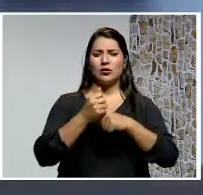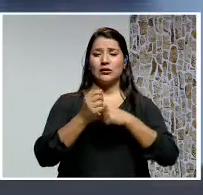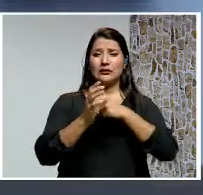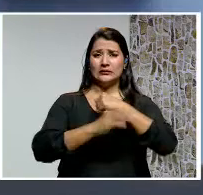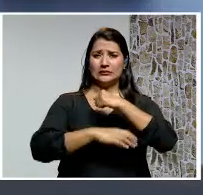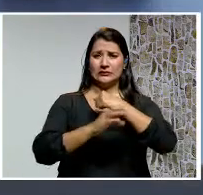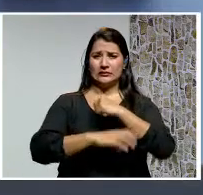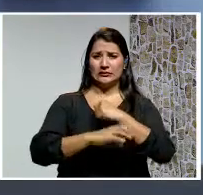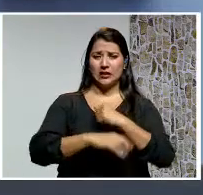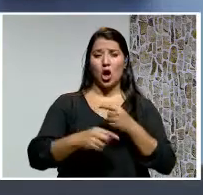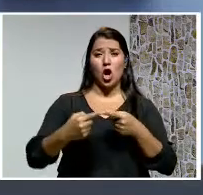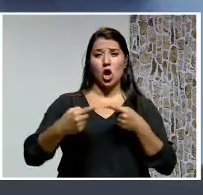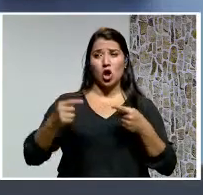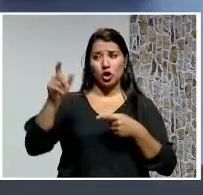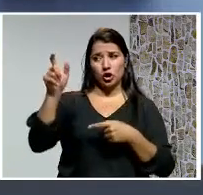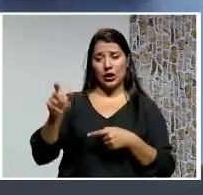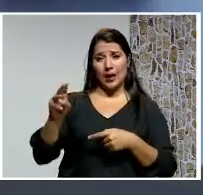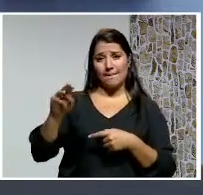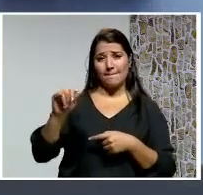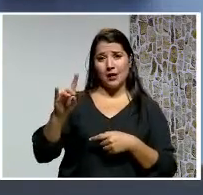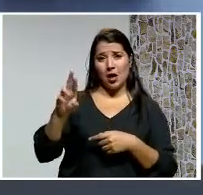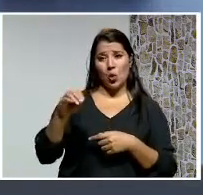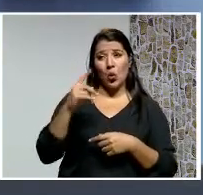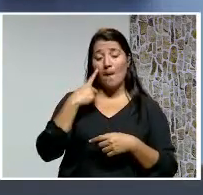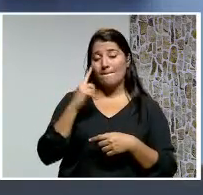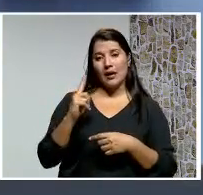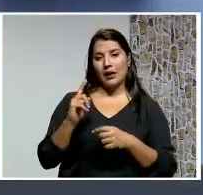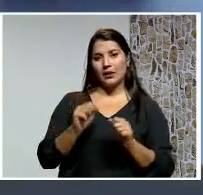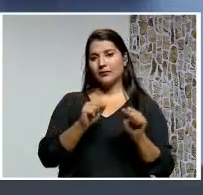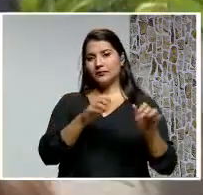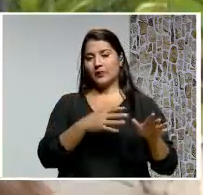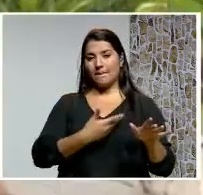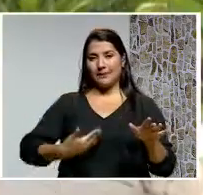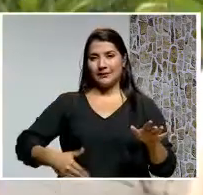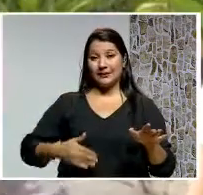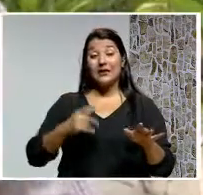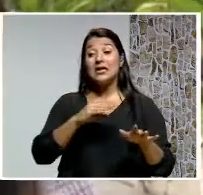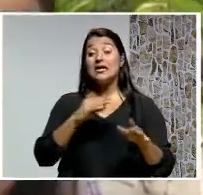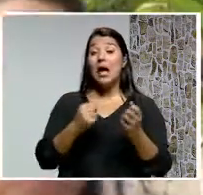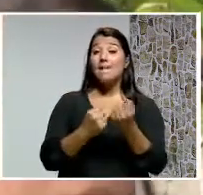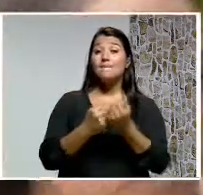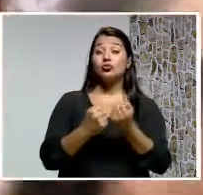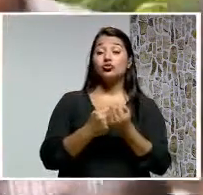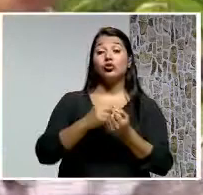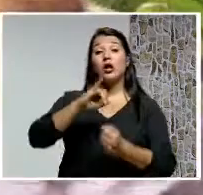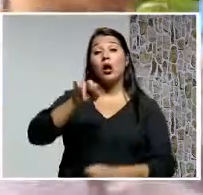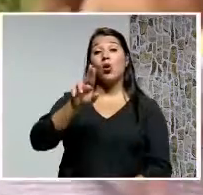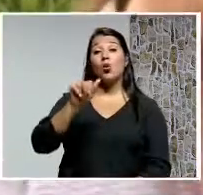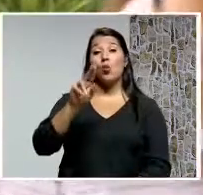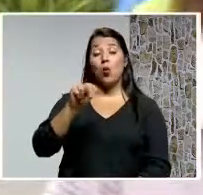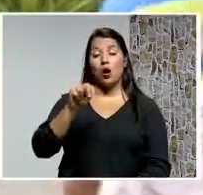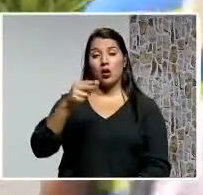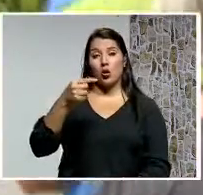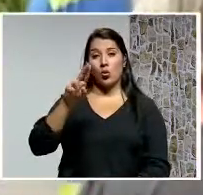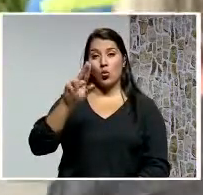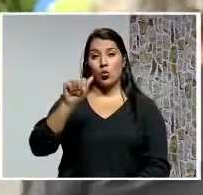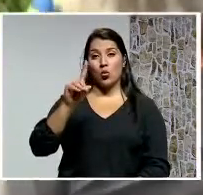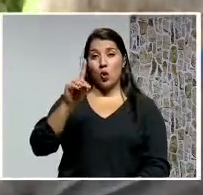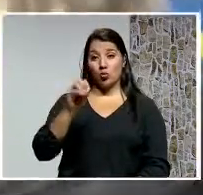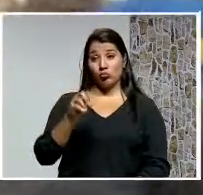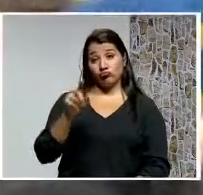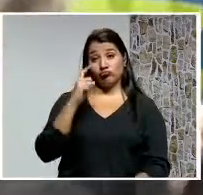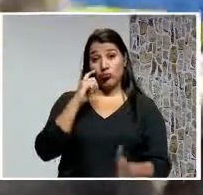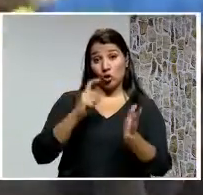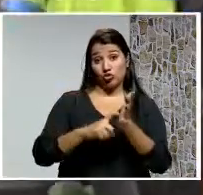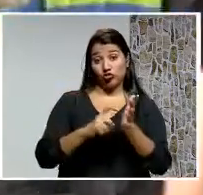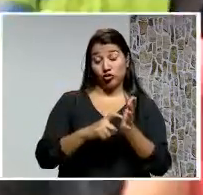mandatario para forzarlo a abandonar el poder, respaldando por su parte al líder opositor Juan Guaidó, reconocido como presidente encargado por medio centenar